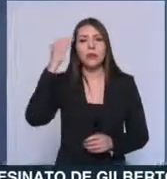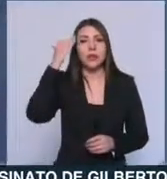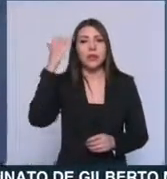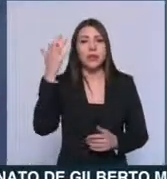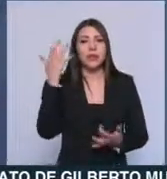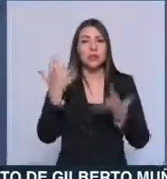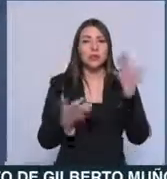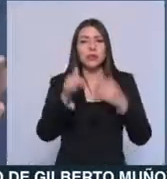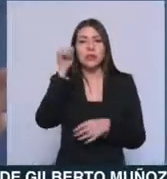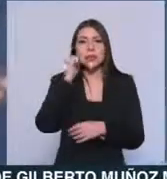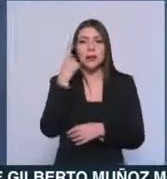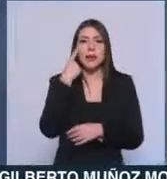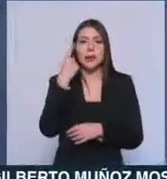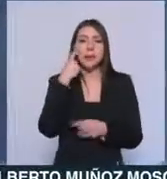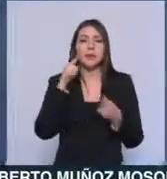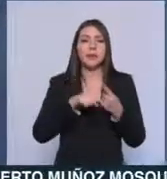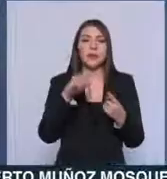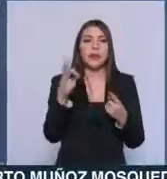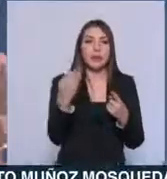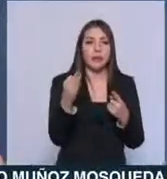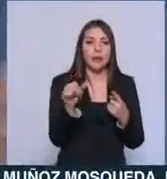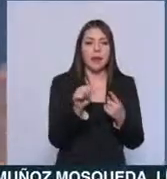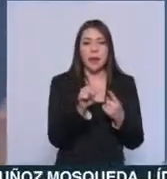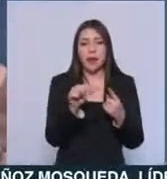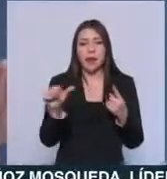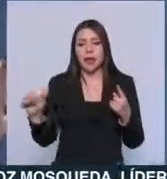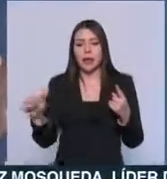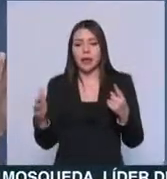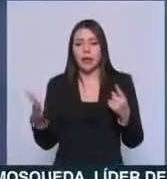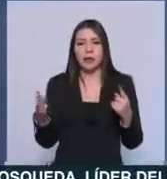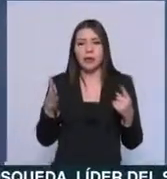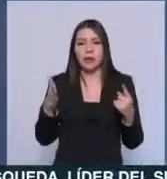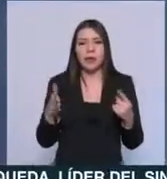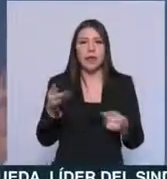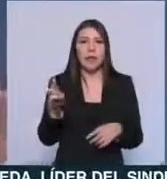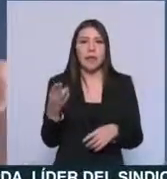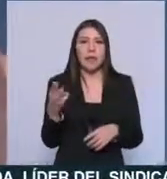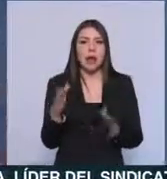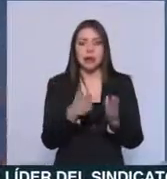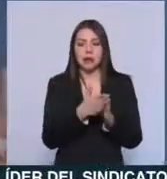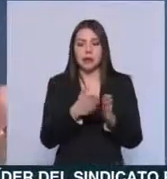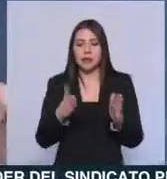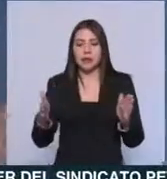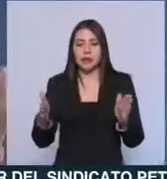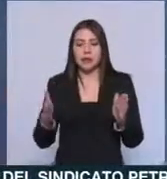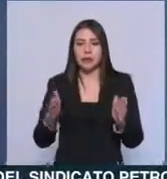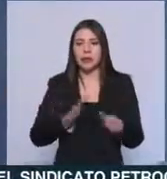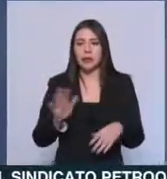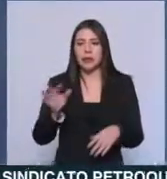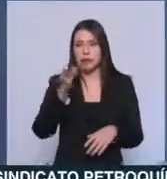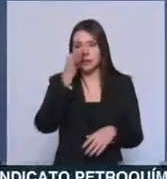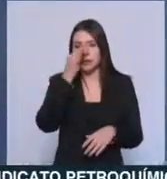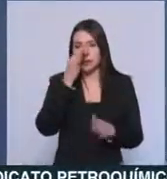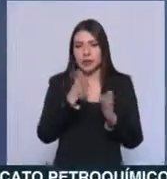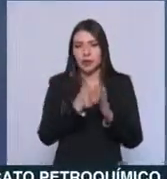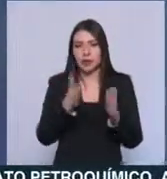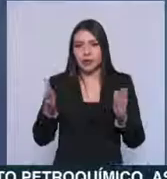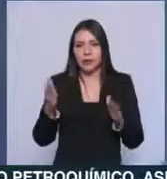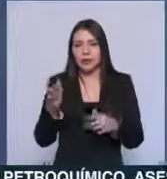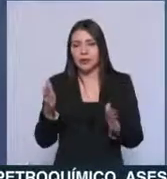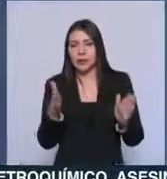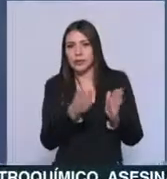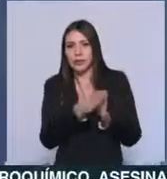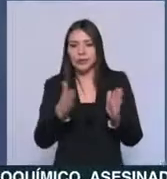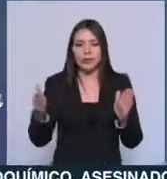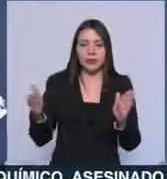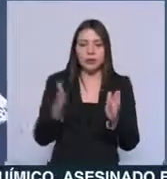alrededor de febrero hasta los primeros días de mayo. Muy bien. ¿Ya? Estamos es prácticamente también en esa frontera,